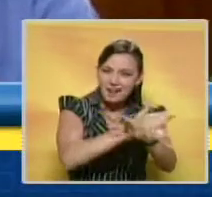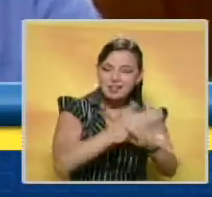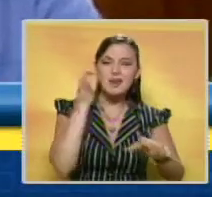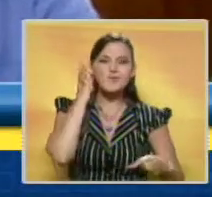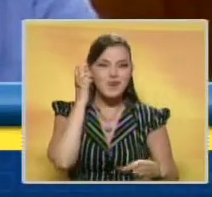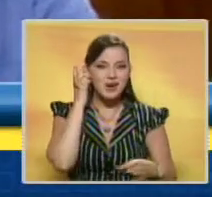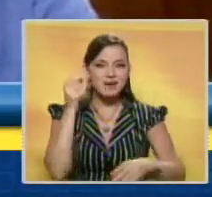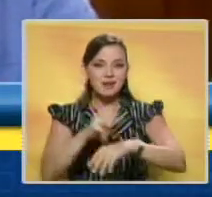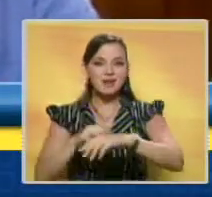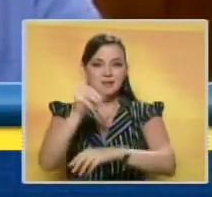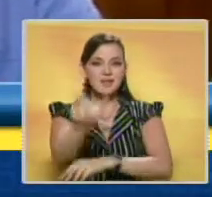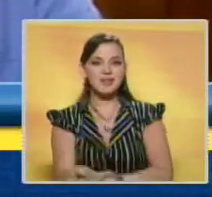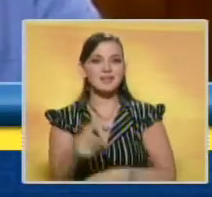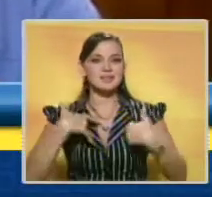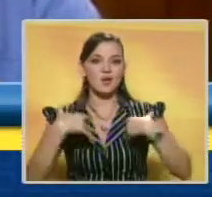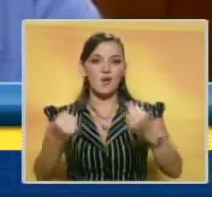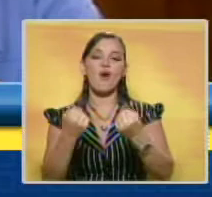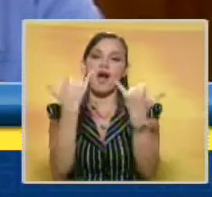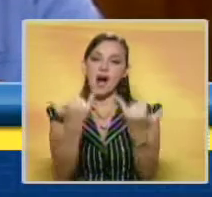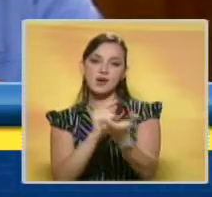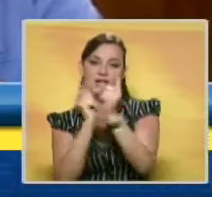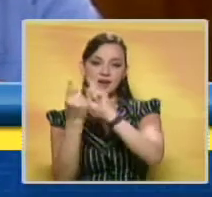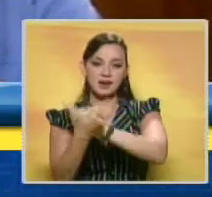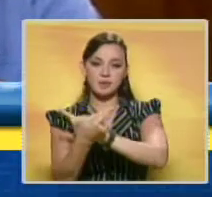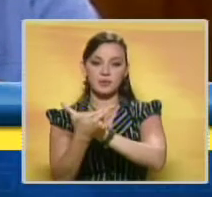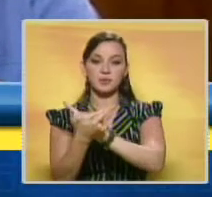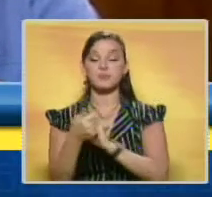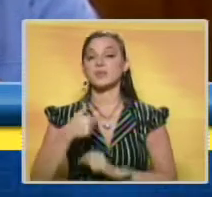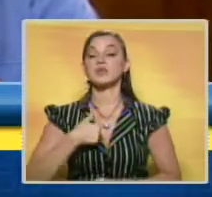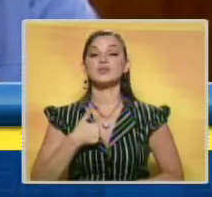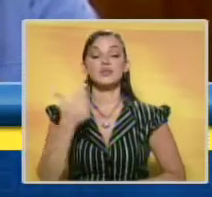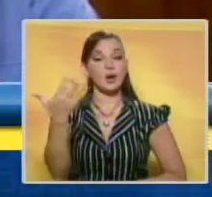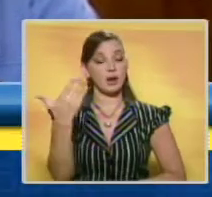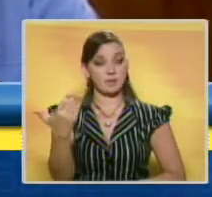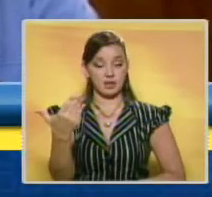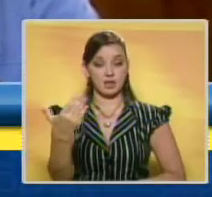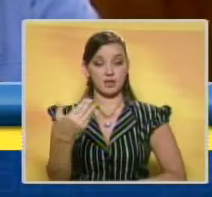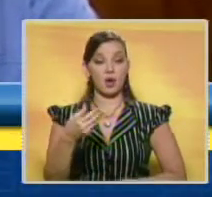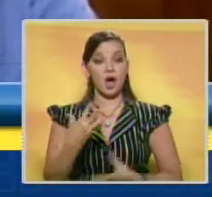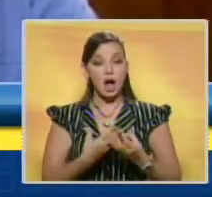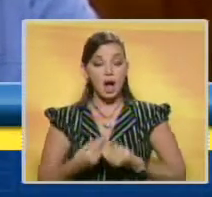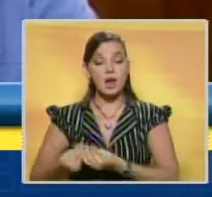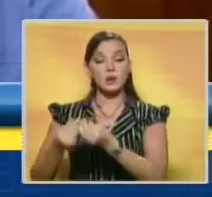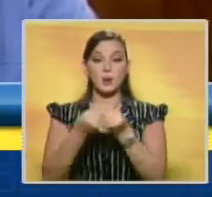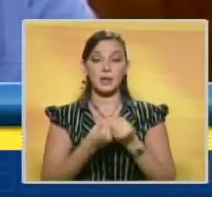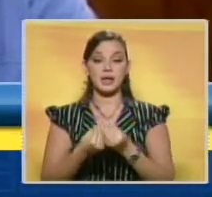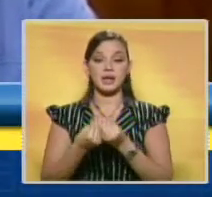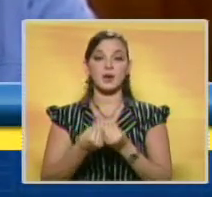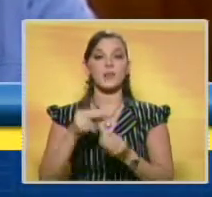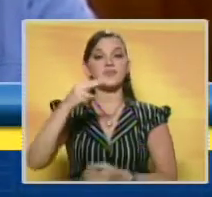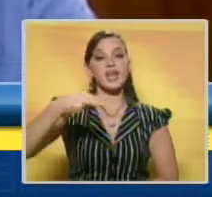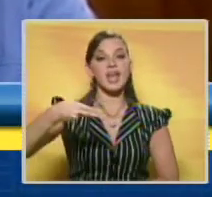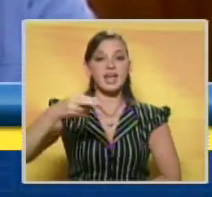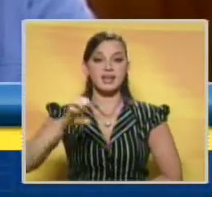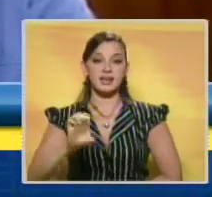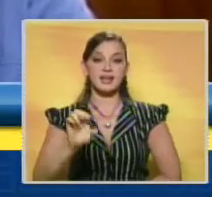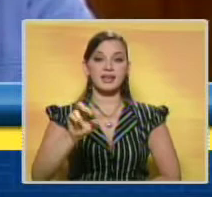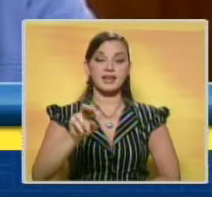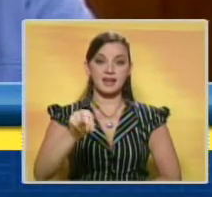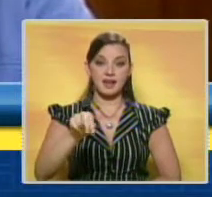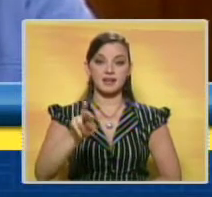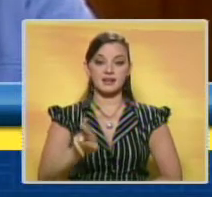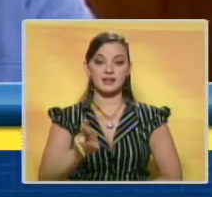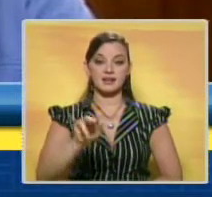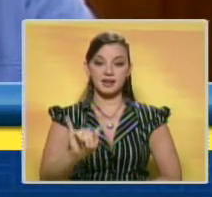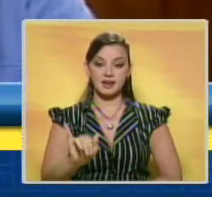pedido a el compañero Henry Ventura, quien ha solicitado su